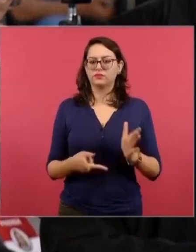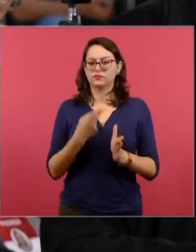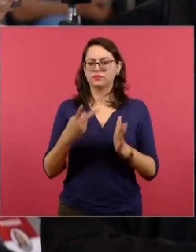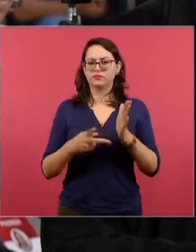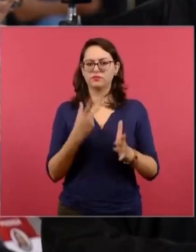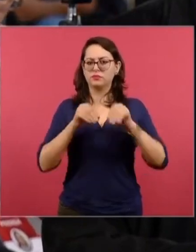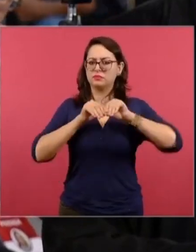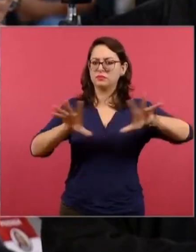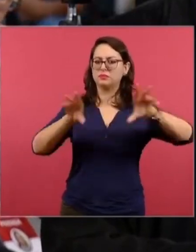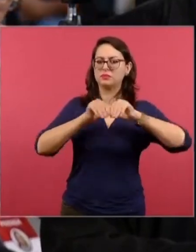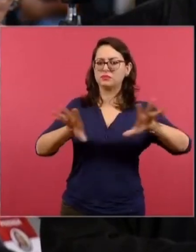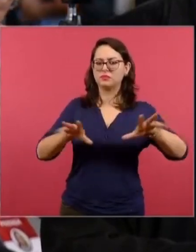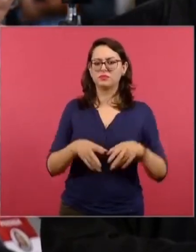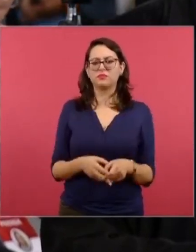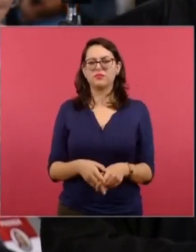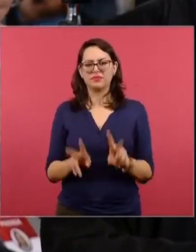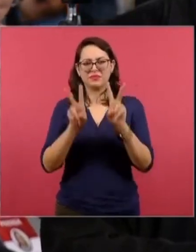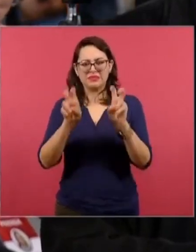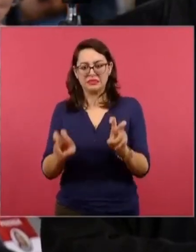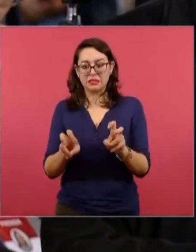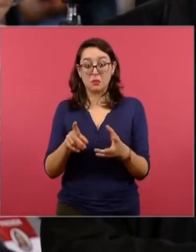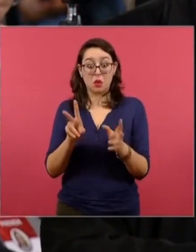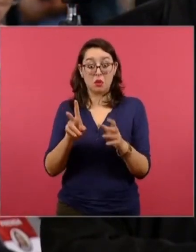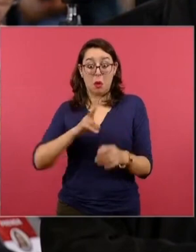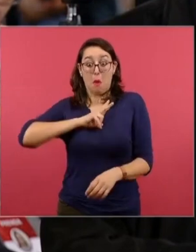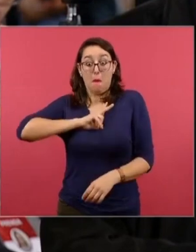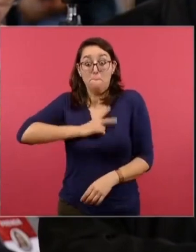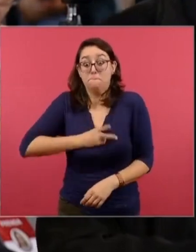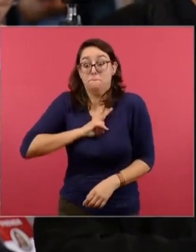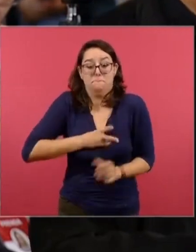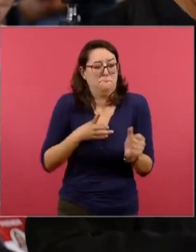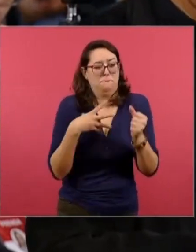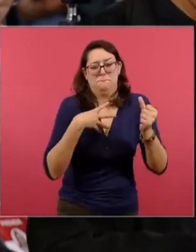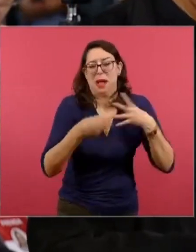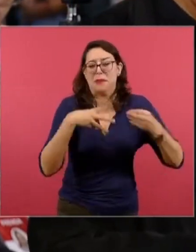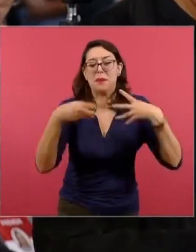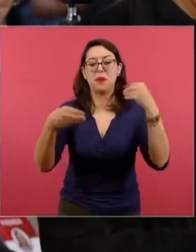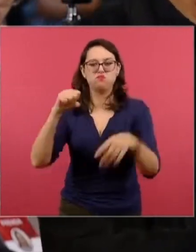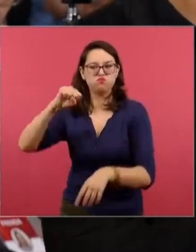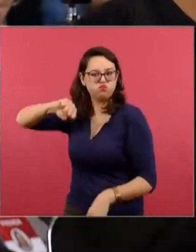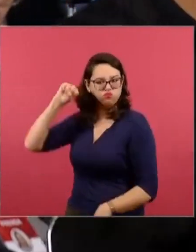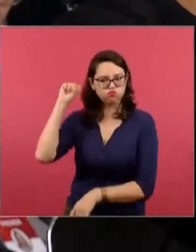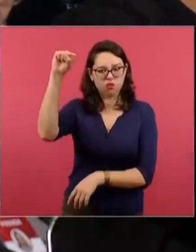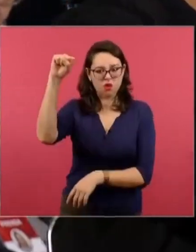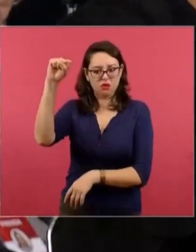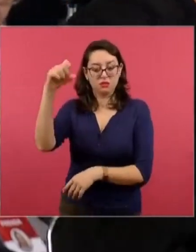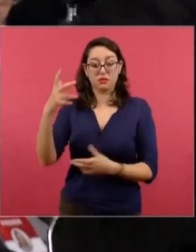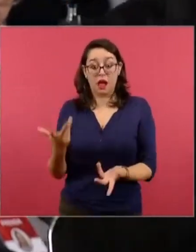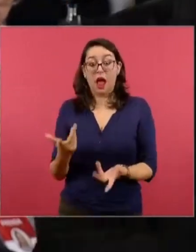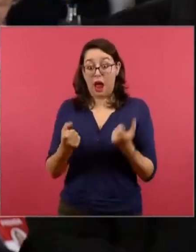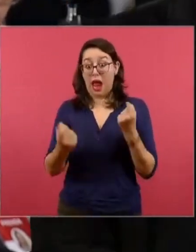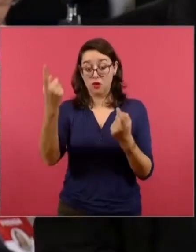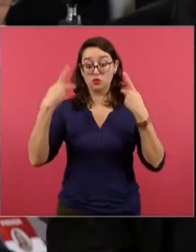los medios, lo del llamado virus comunista, que se está propagando mucho y que pues está